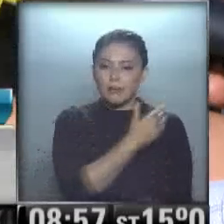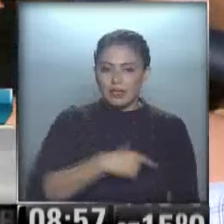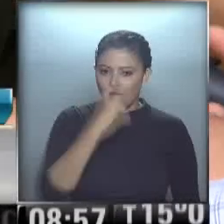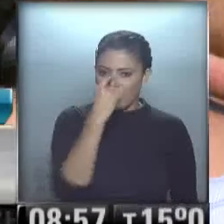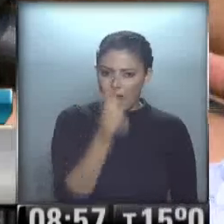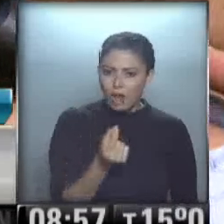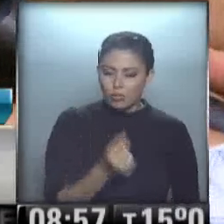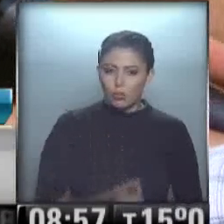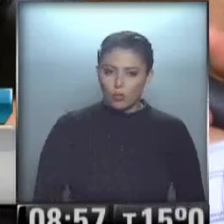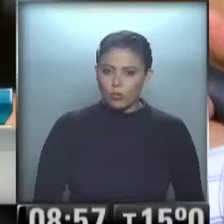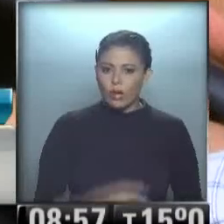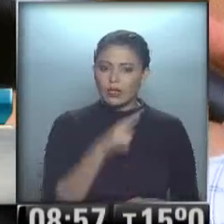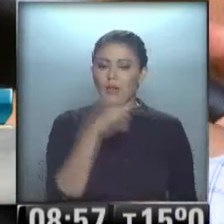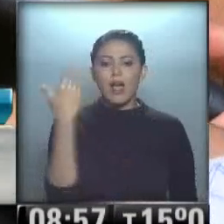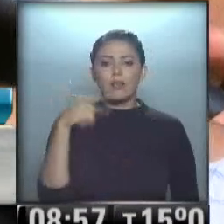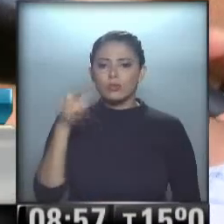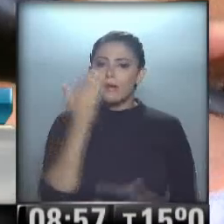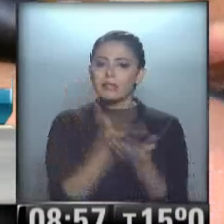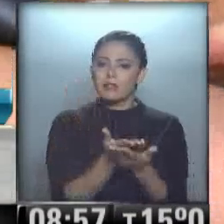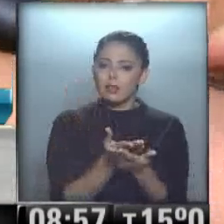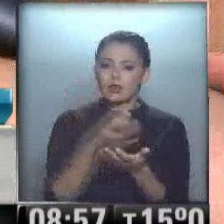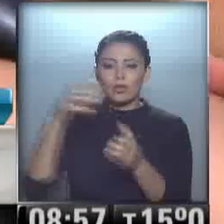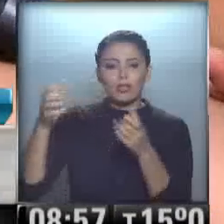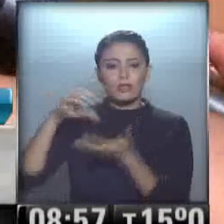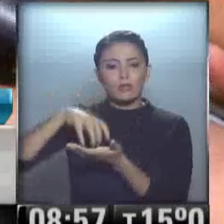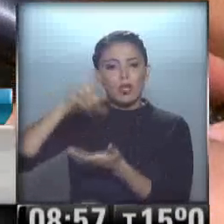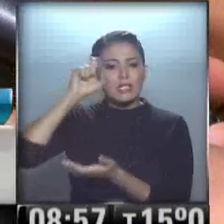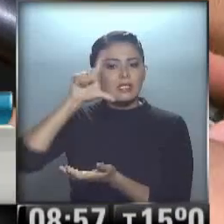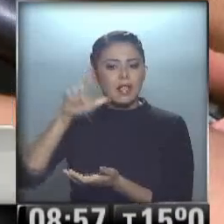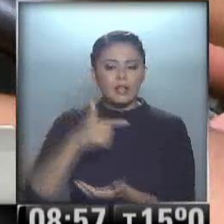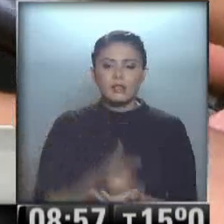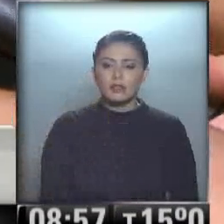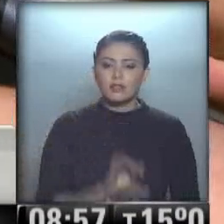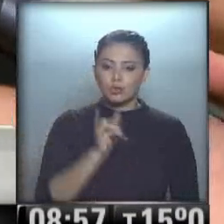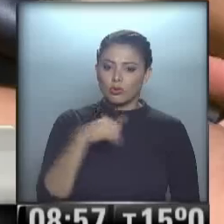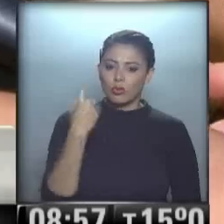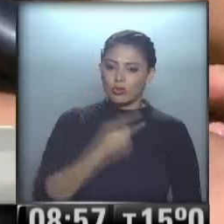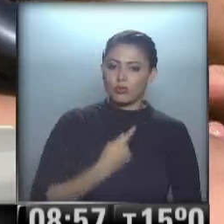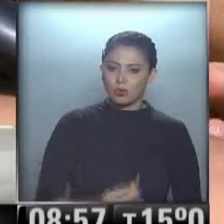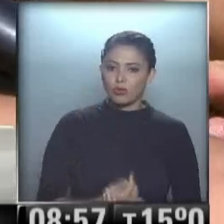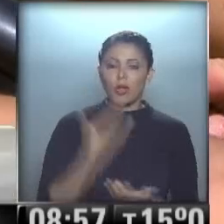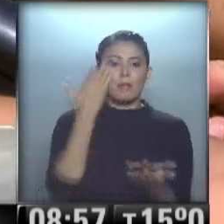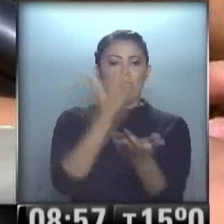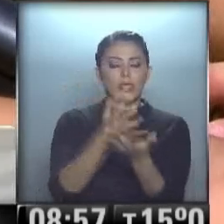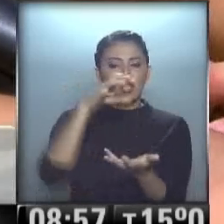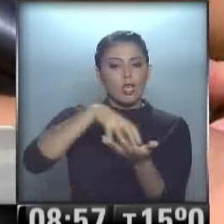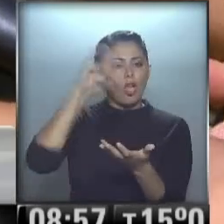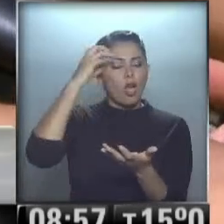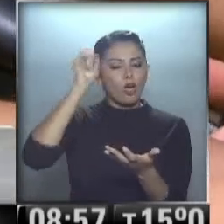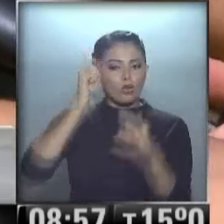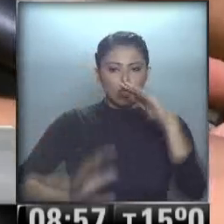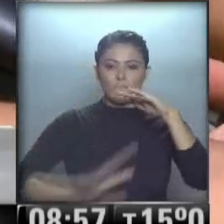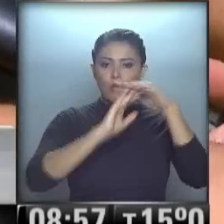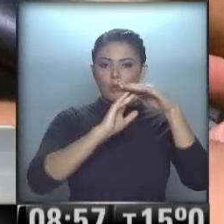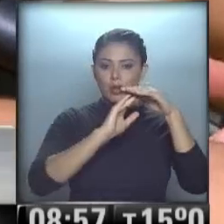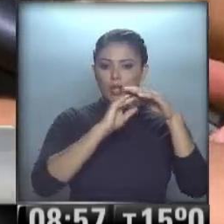la rua por una presentación que han hecho ustedes el cels sí Nosotros hemos apelado ante la Corte Suprema el